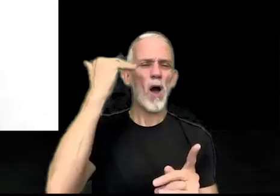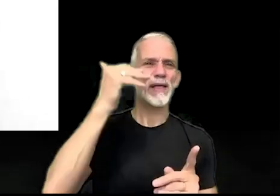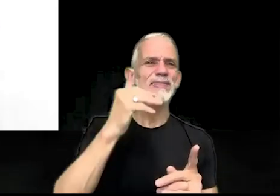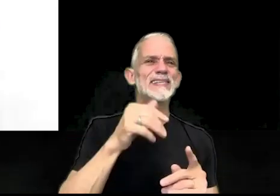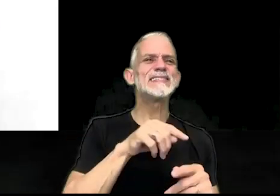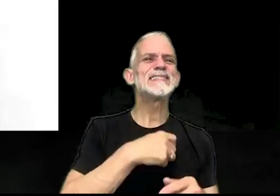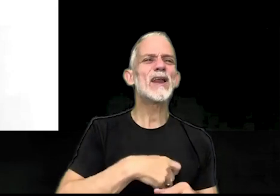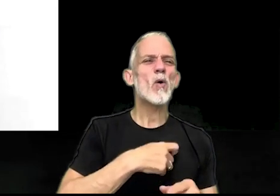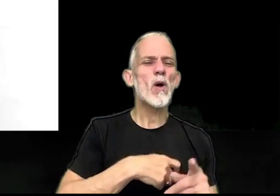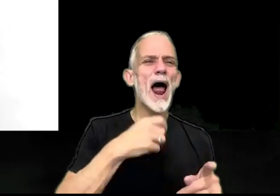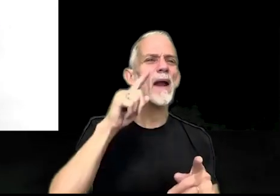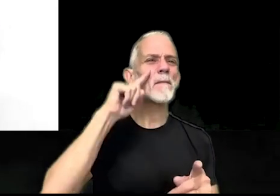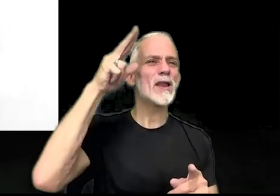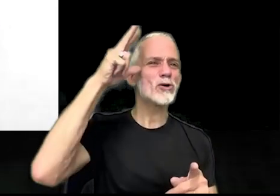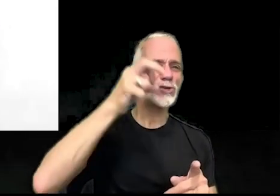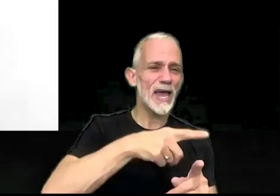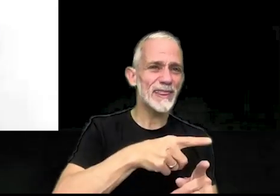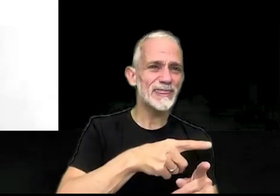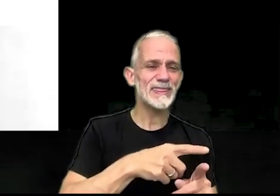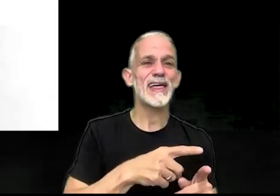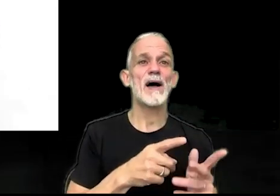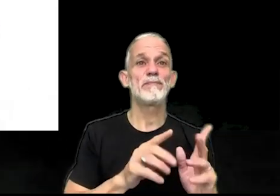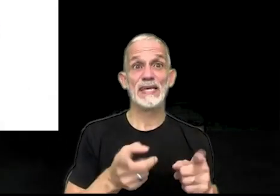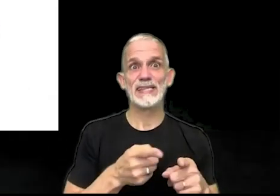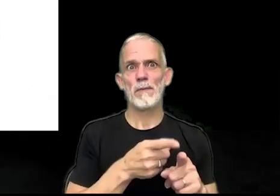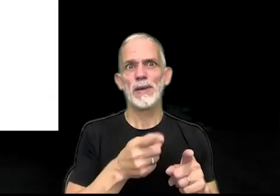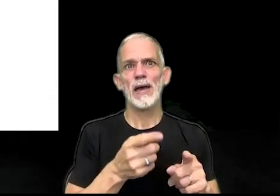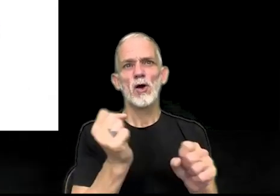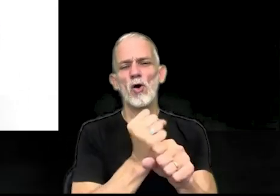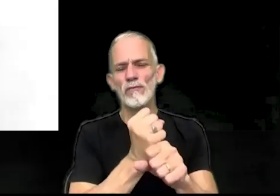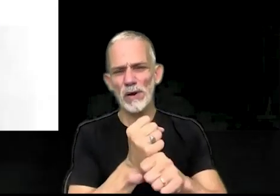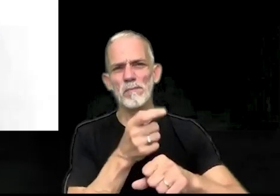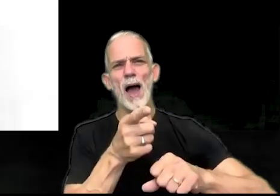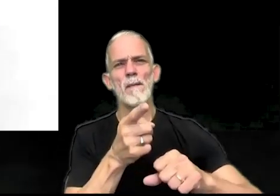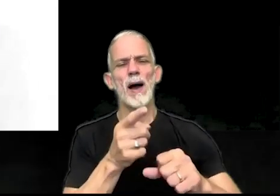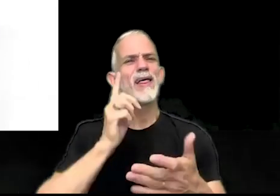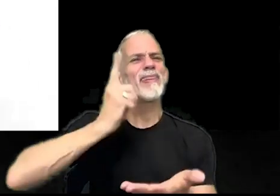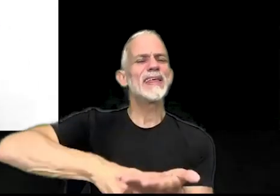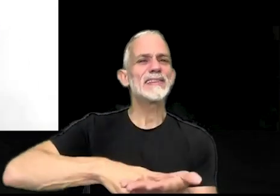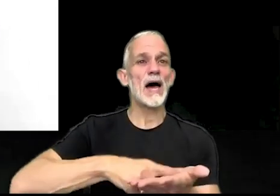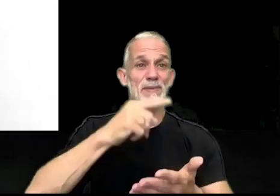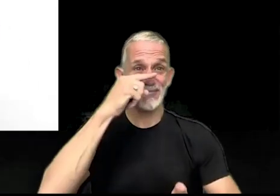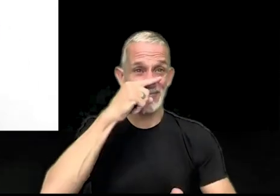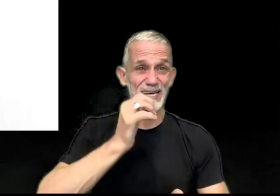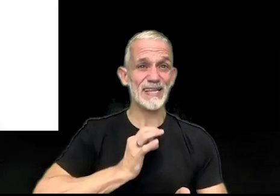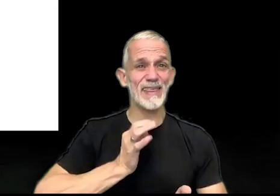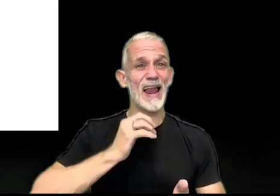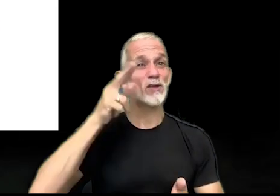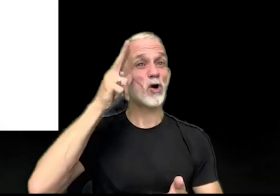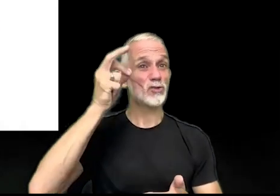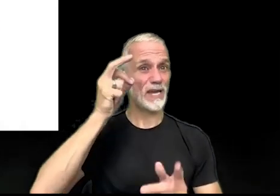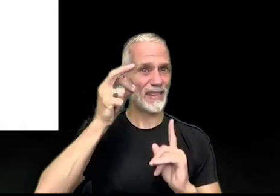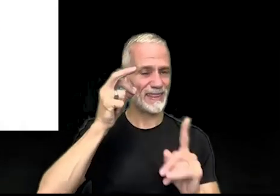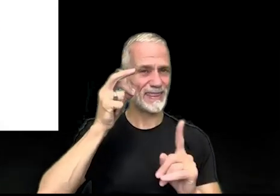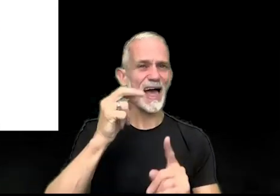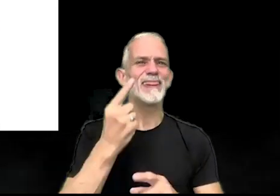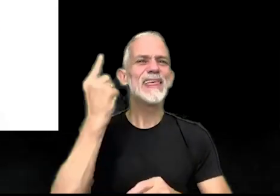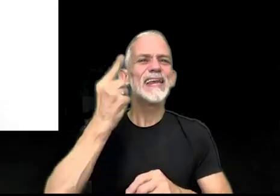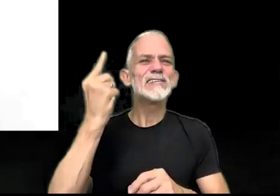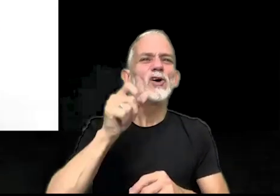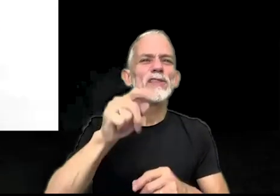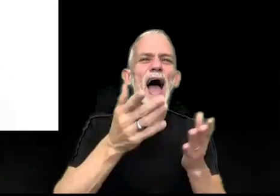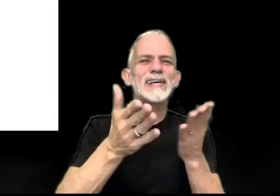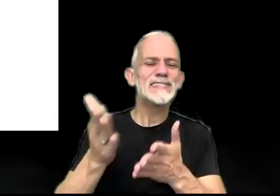la circular 1080 y a su vez ratificaba el dictamen 7 del 80 de la Dirección